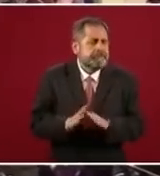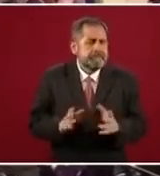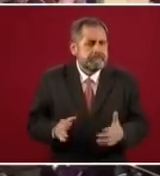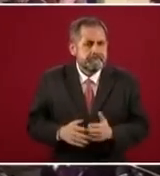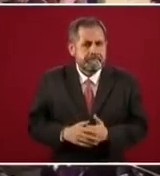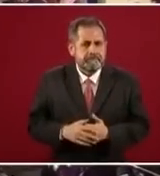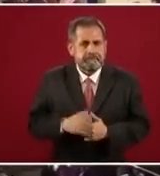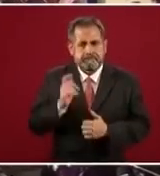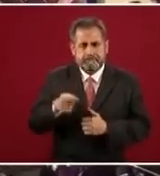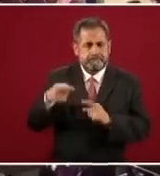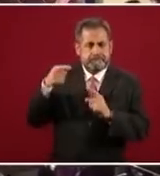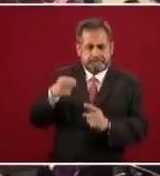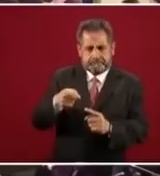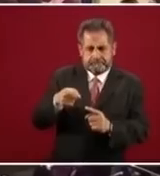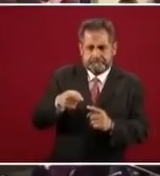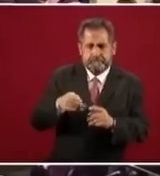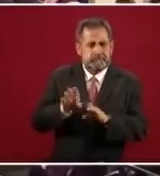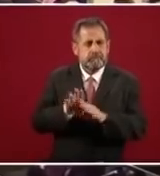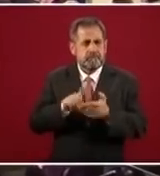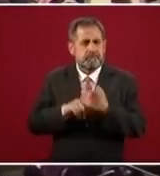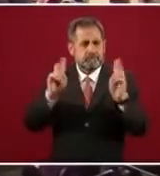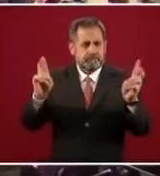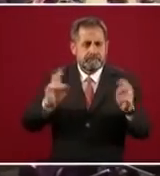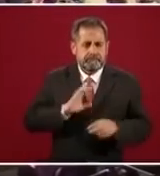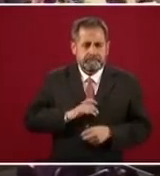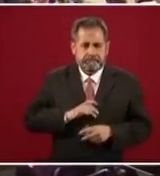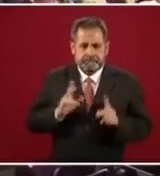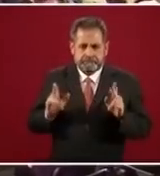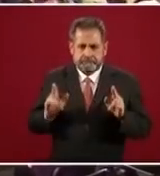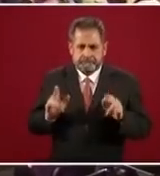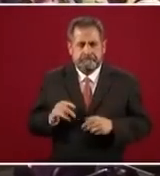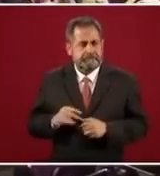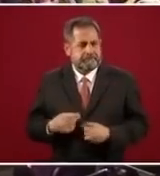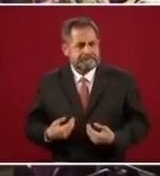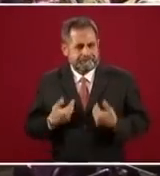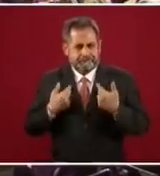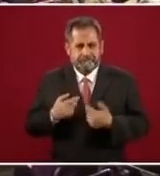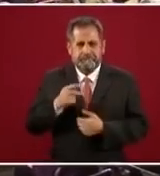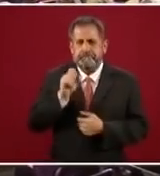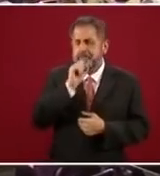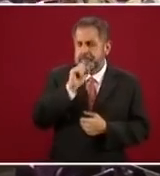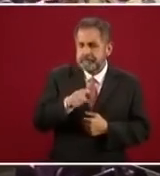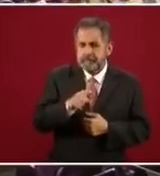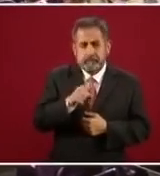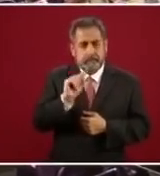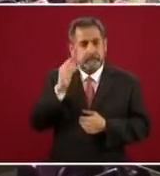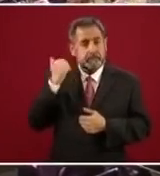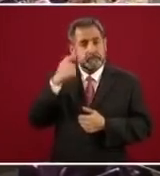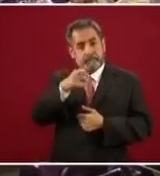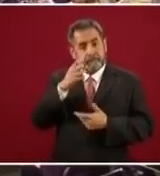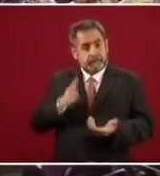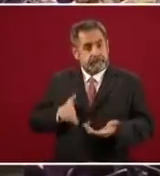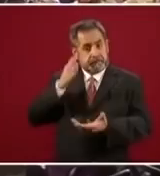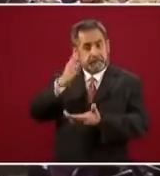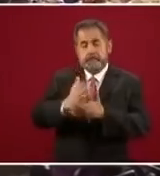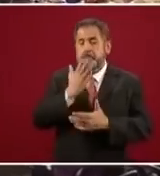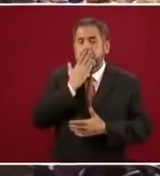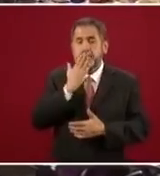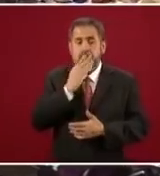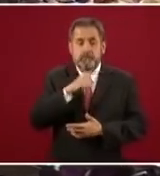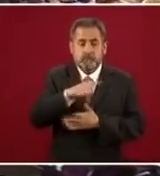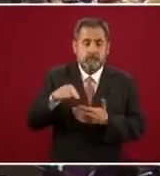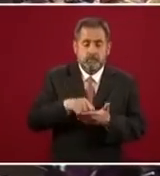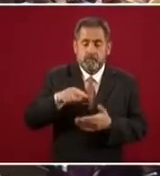en particular sobre el tema de los tratamientos de cáncer. Sin embargo, también en su reciente visita a Sonora, en Agua Prieta,